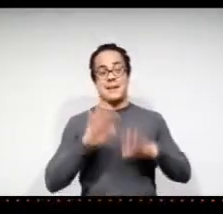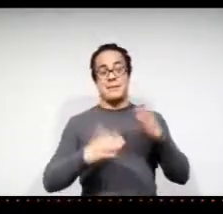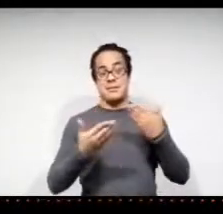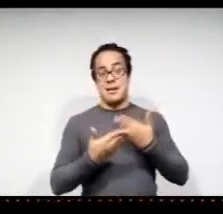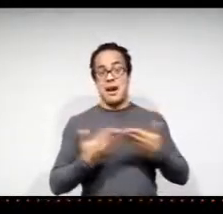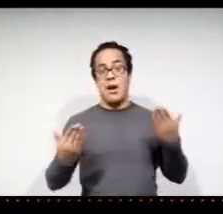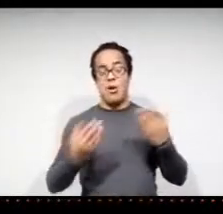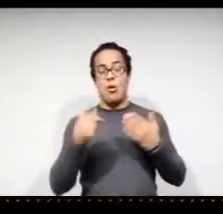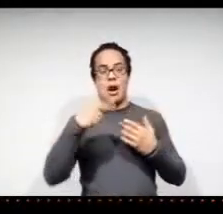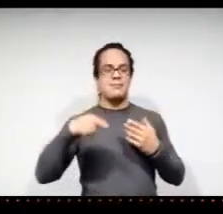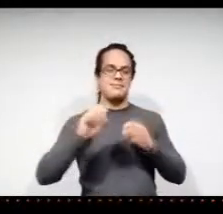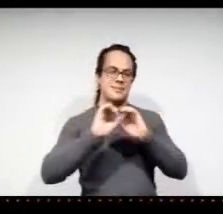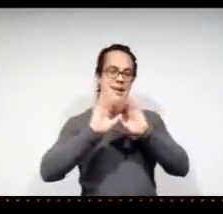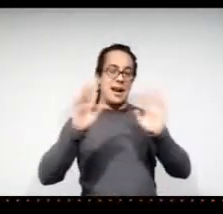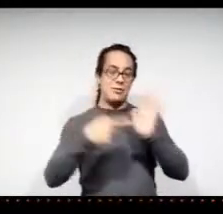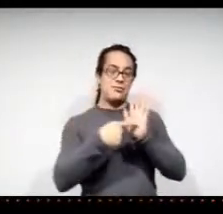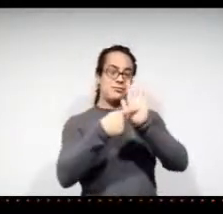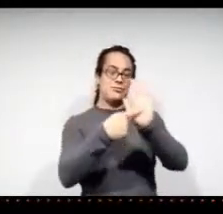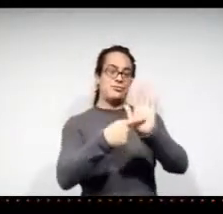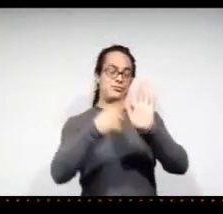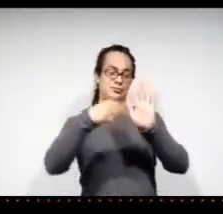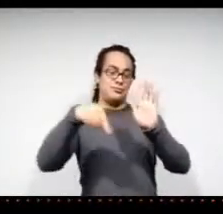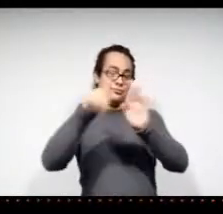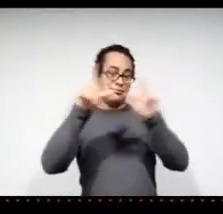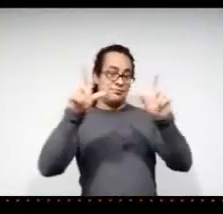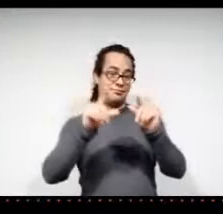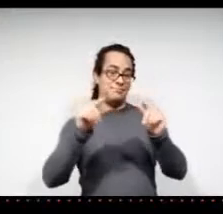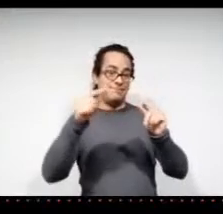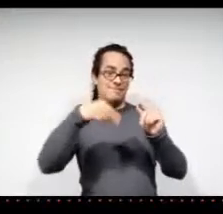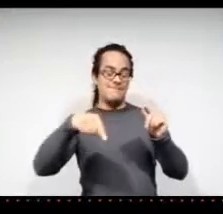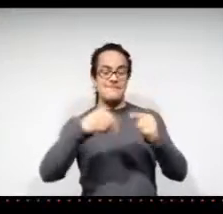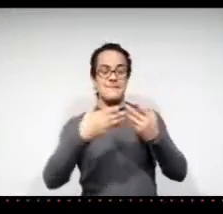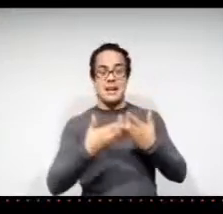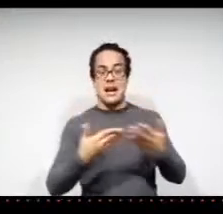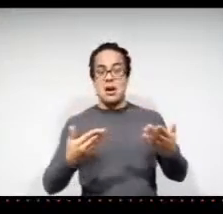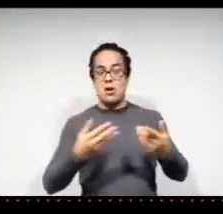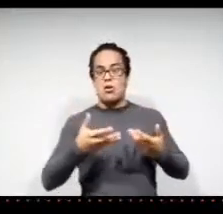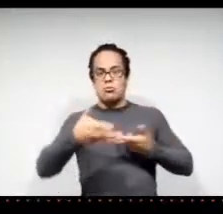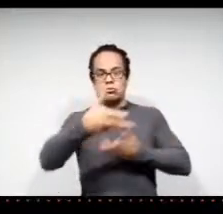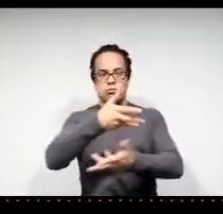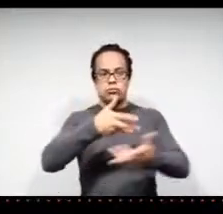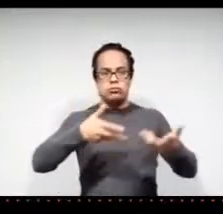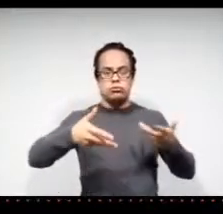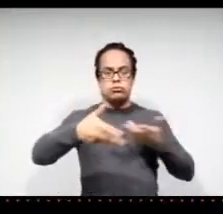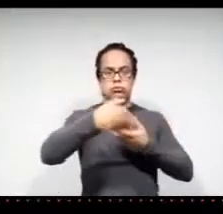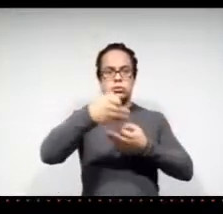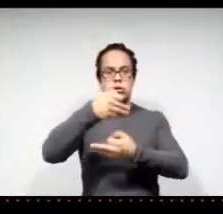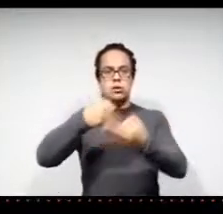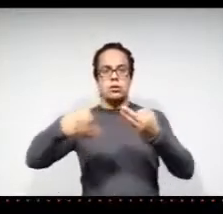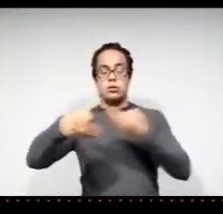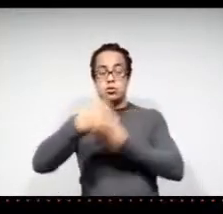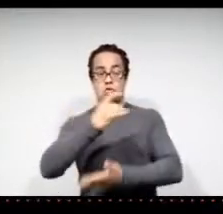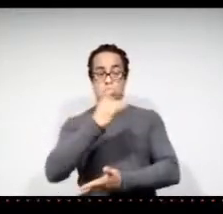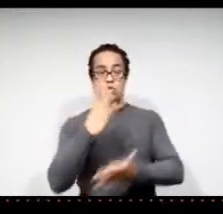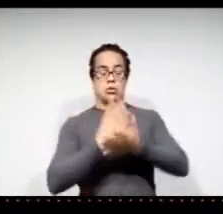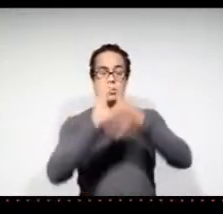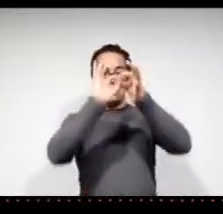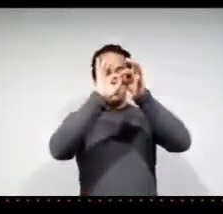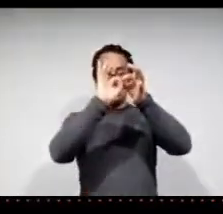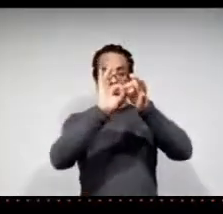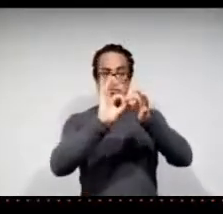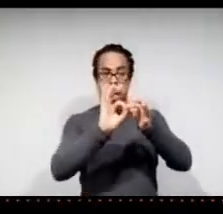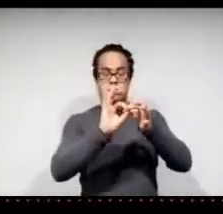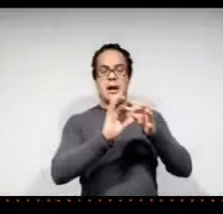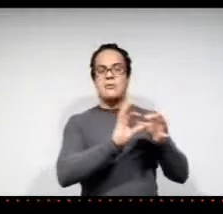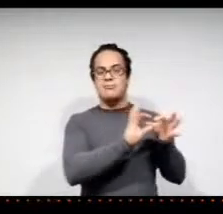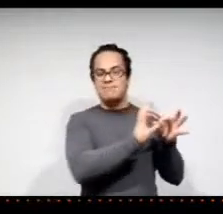ha quedado, creo que claro, una de las grandes conclusiones es este plano de colaboración y de horizontalidad del